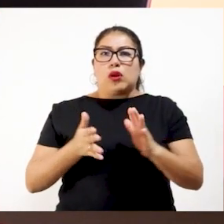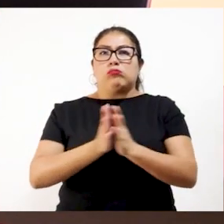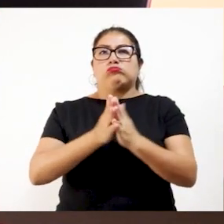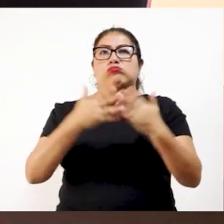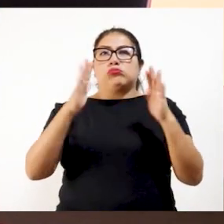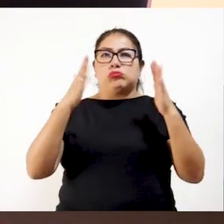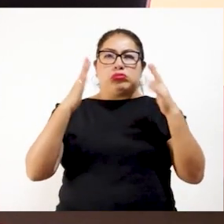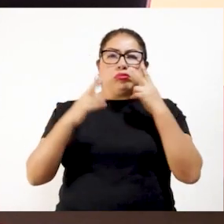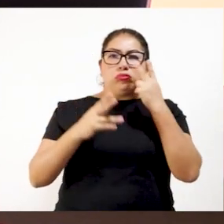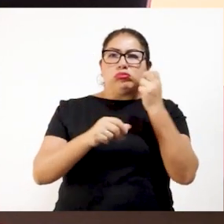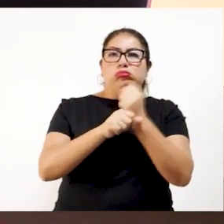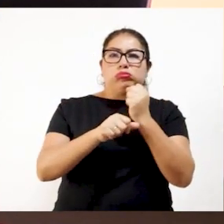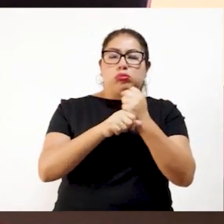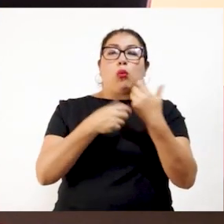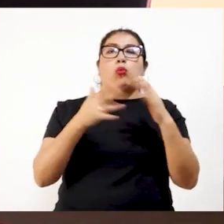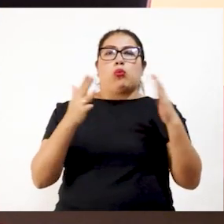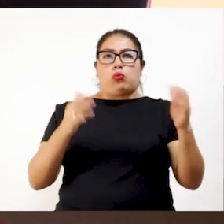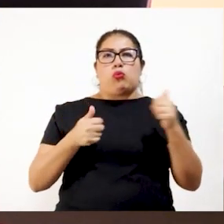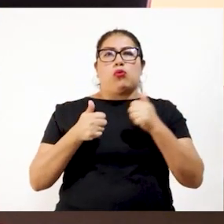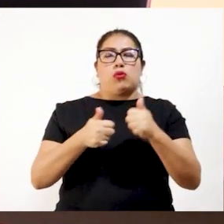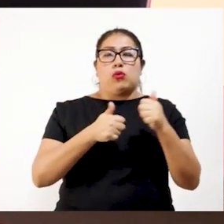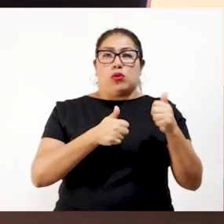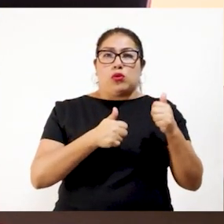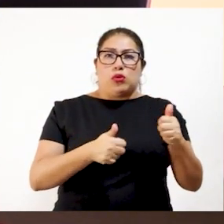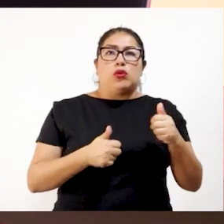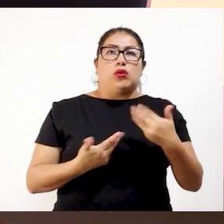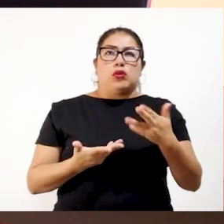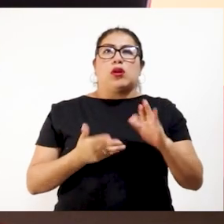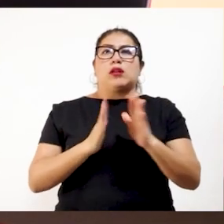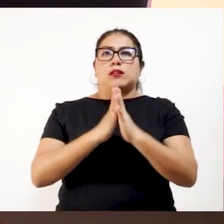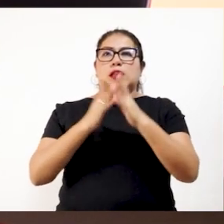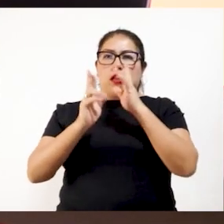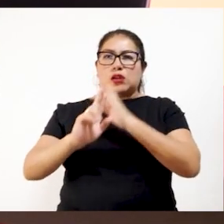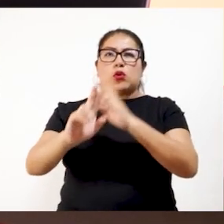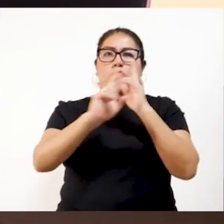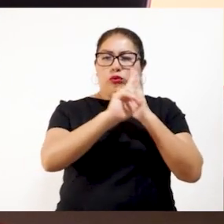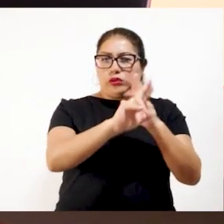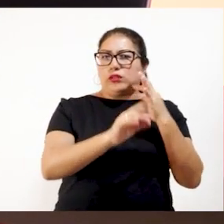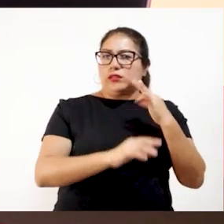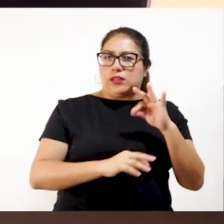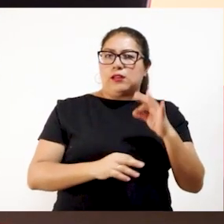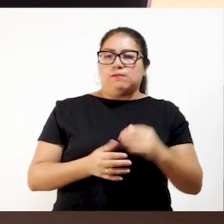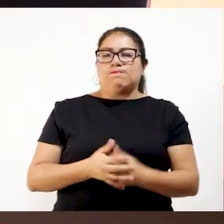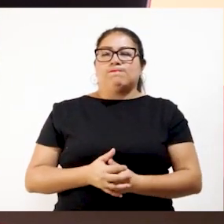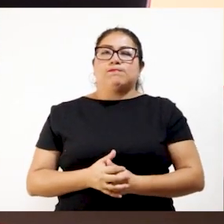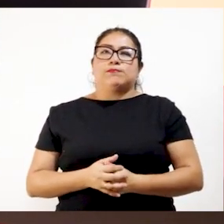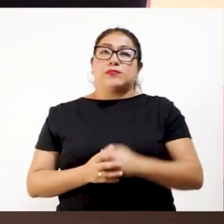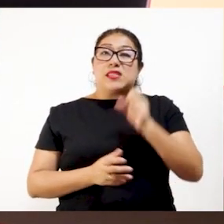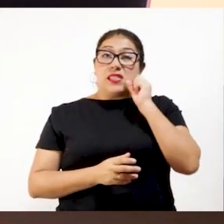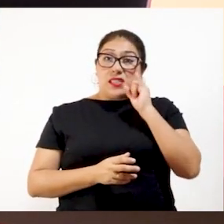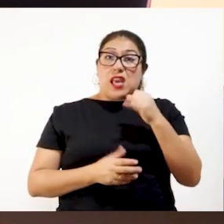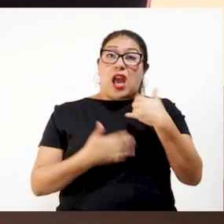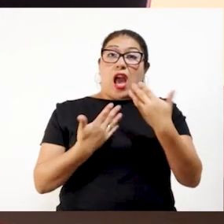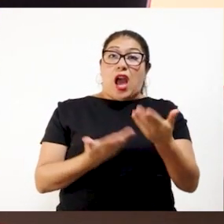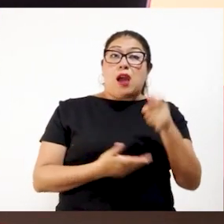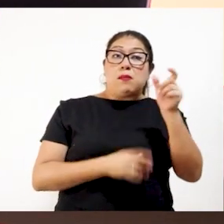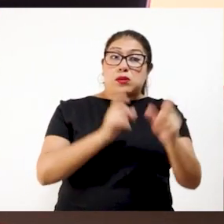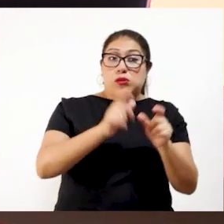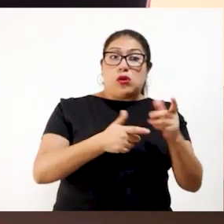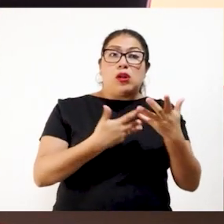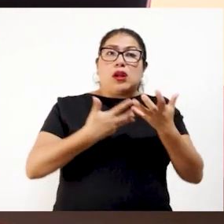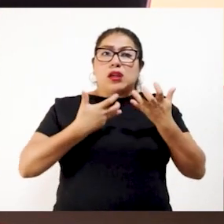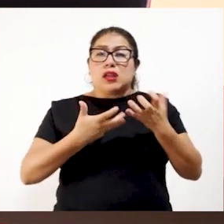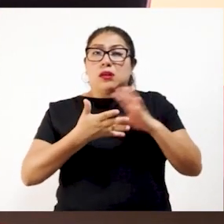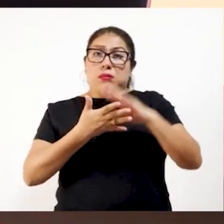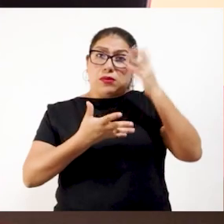pues aplaudimos y siempre procuramos reconocer. Si ya existe esa inquietud,